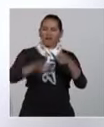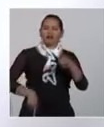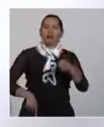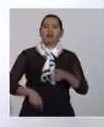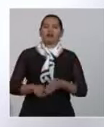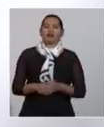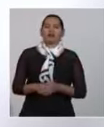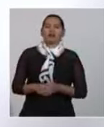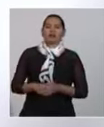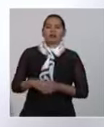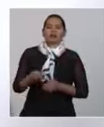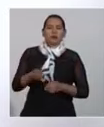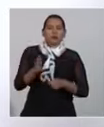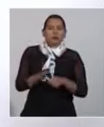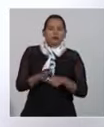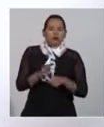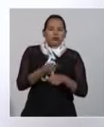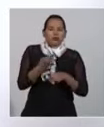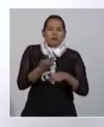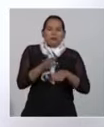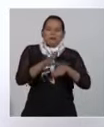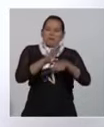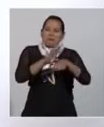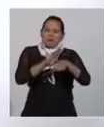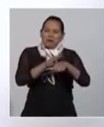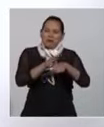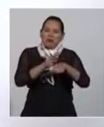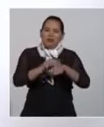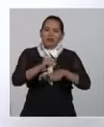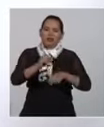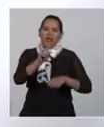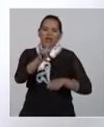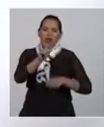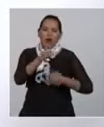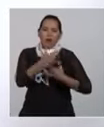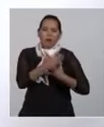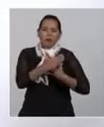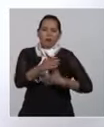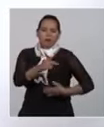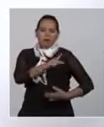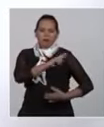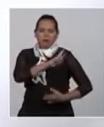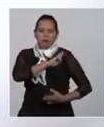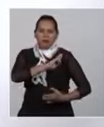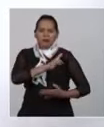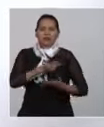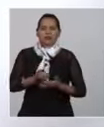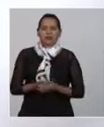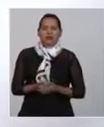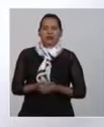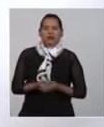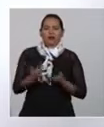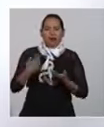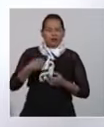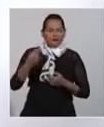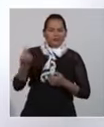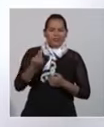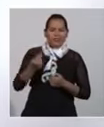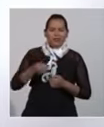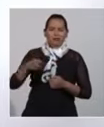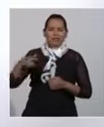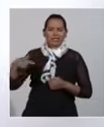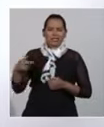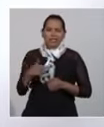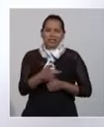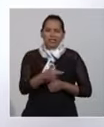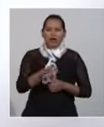la privatización del servicio del agua. Vamos a rescatar el río Atoyac, iniciar su rescate y también